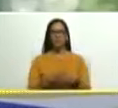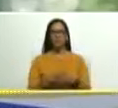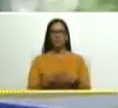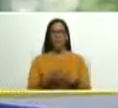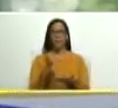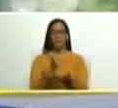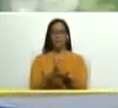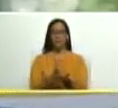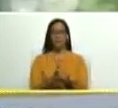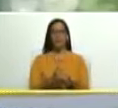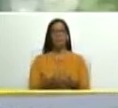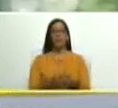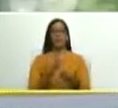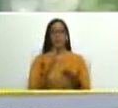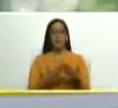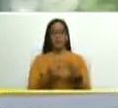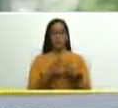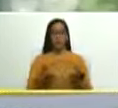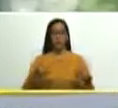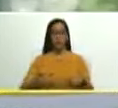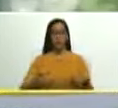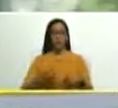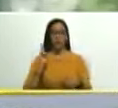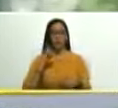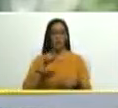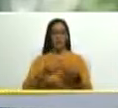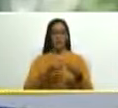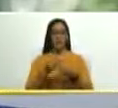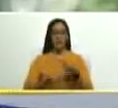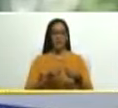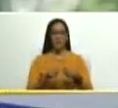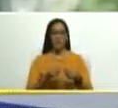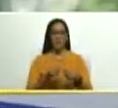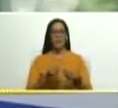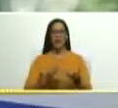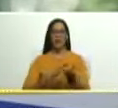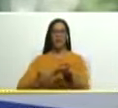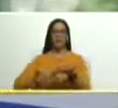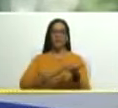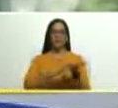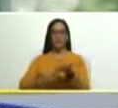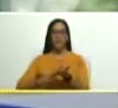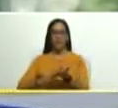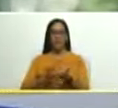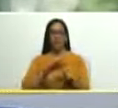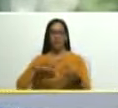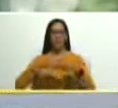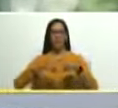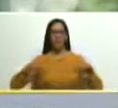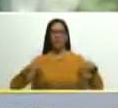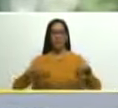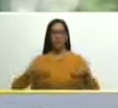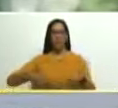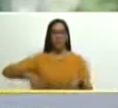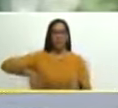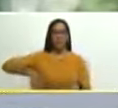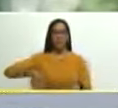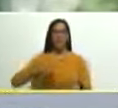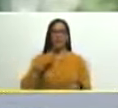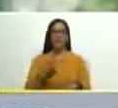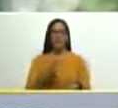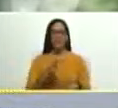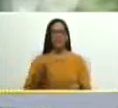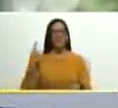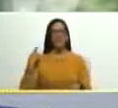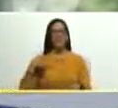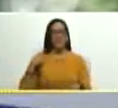Agradecerle todo el esfuerzo que usted está haciendo para rectificar nuestro territorio Esequibo. Y decirle que cuente